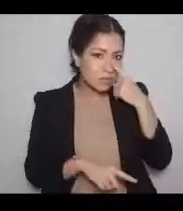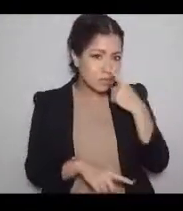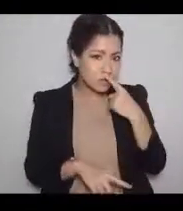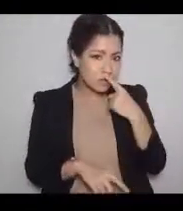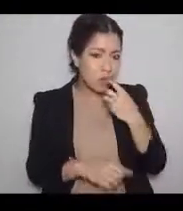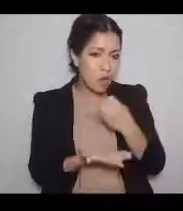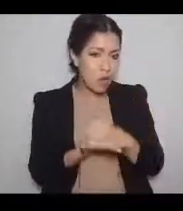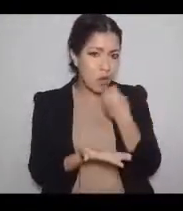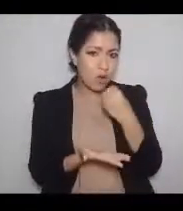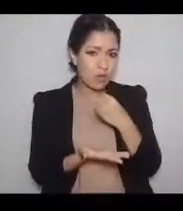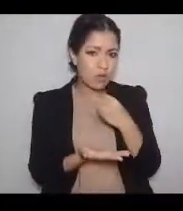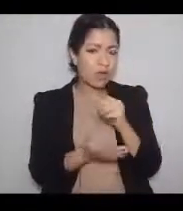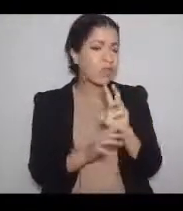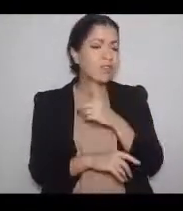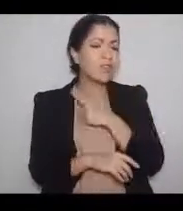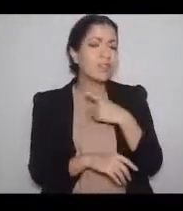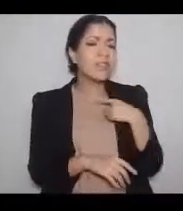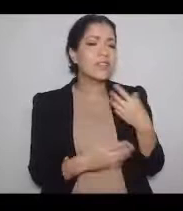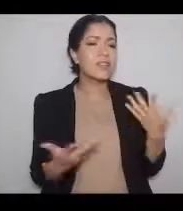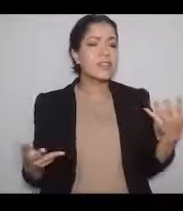Estás pegado a tu personaje.